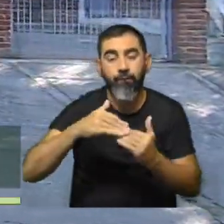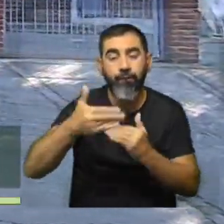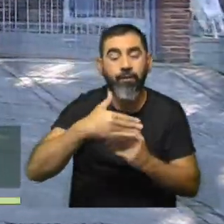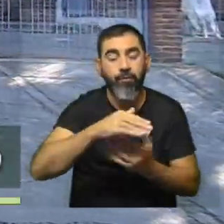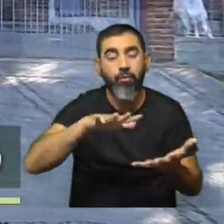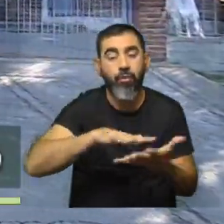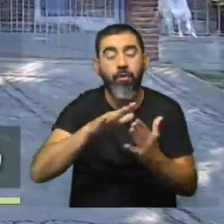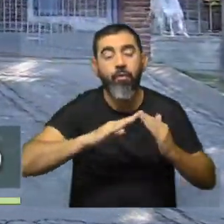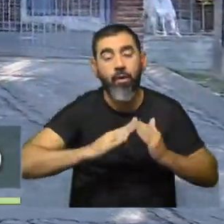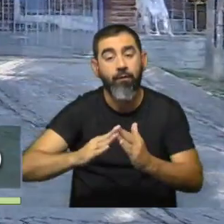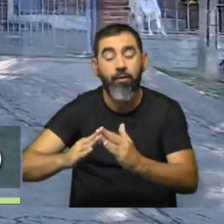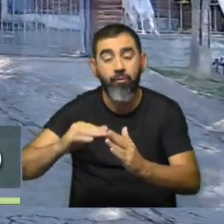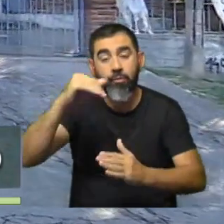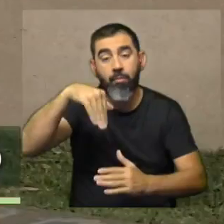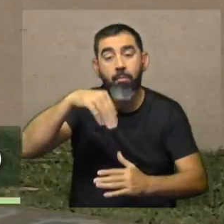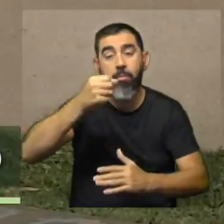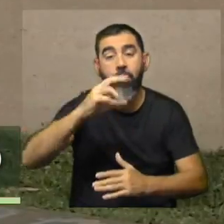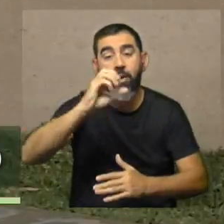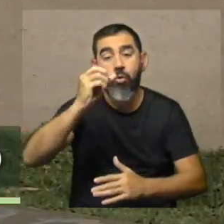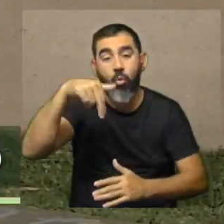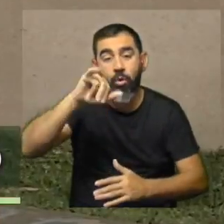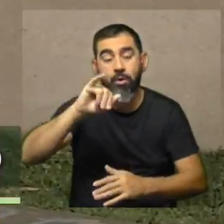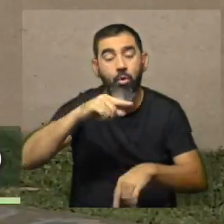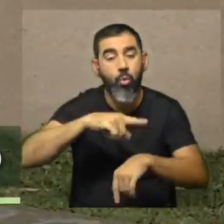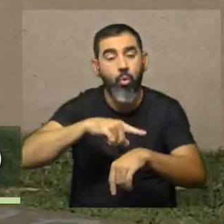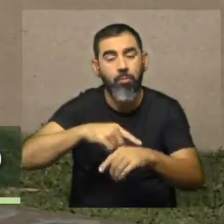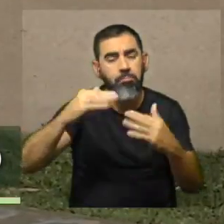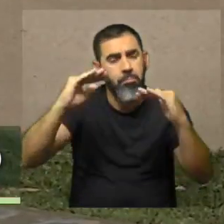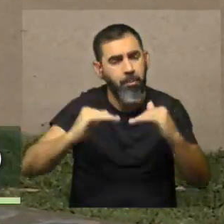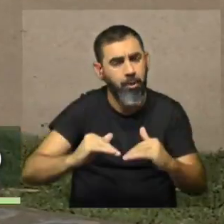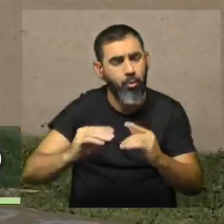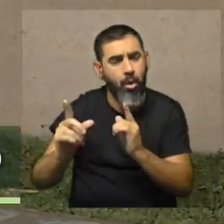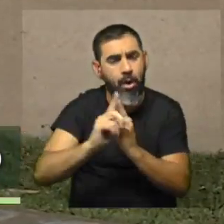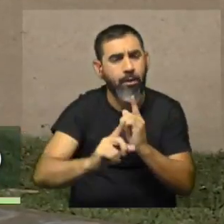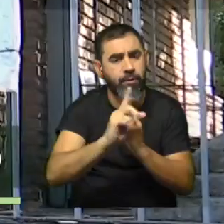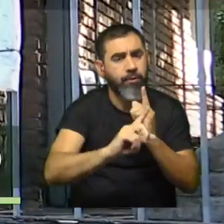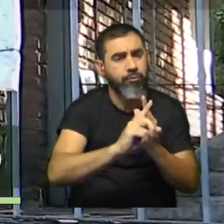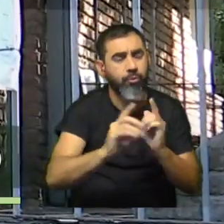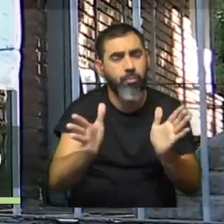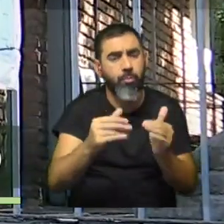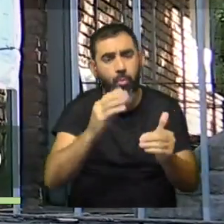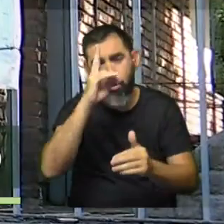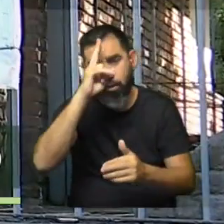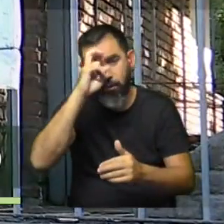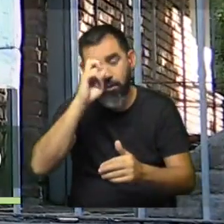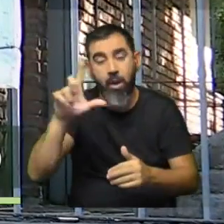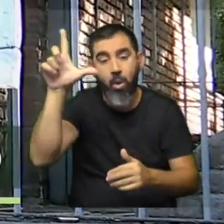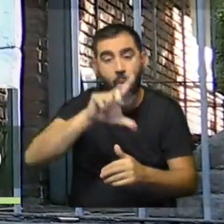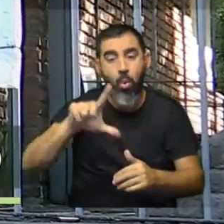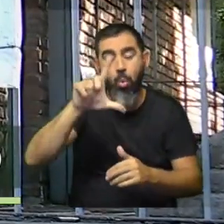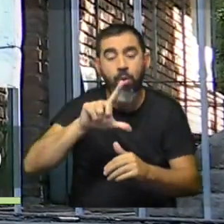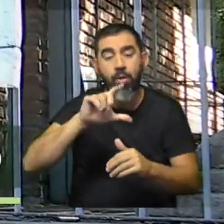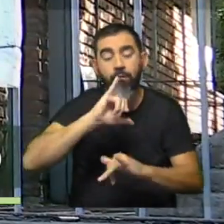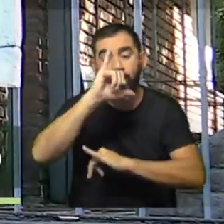barrio Casavalle y Marconi los recortes de horarios y días que venía sufriendo de atención policlínica Misurraco, este lunes una